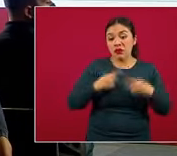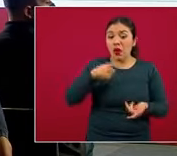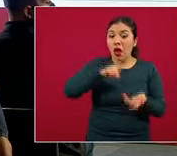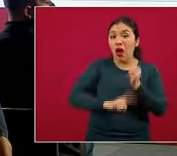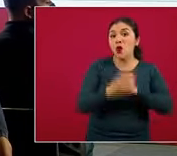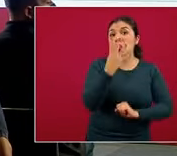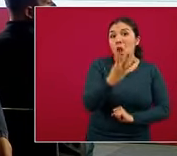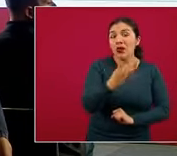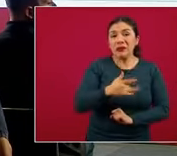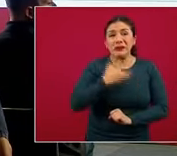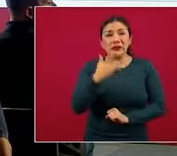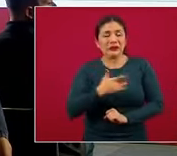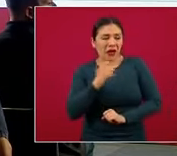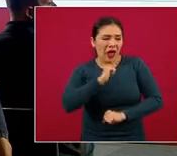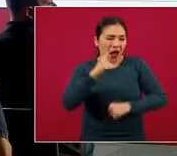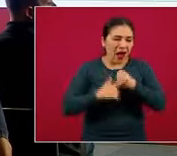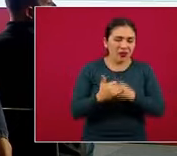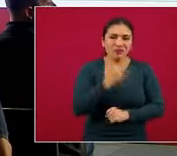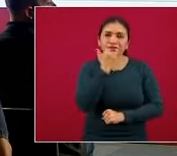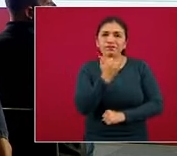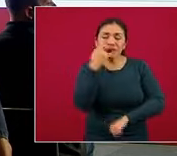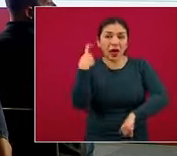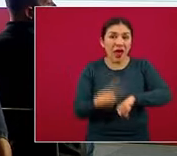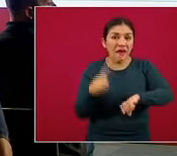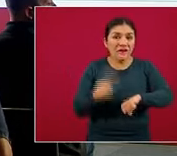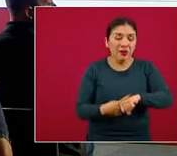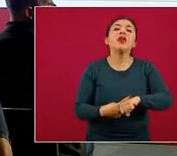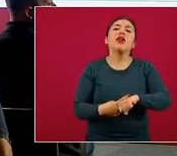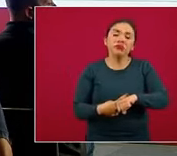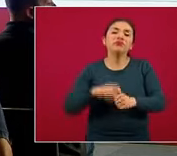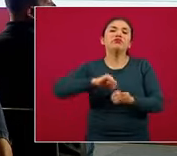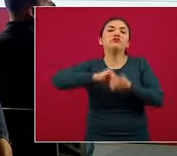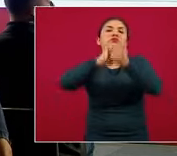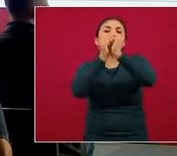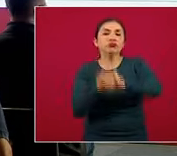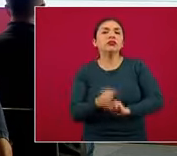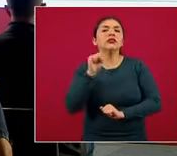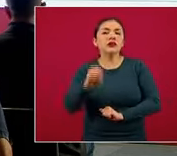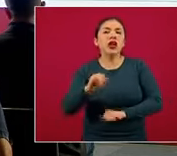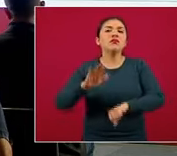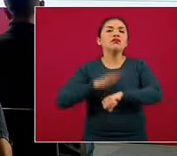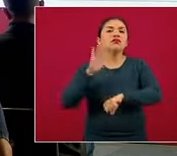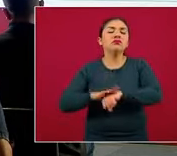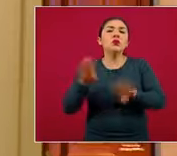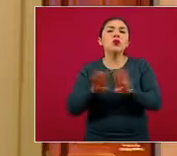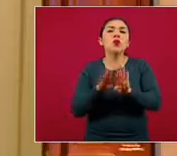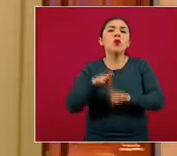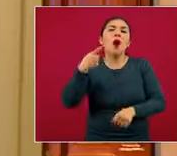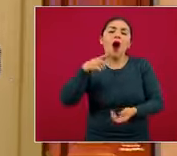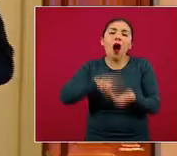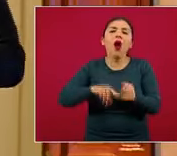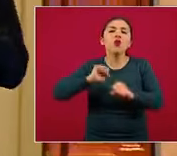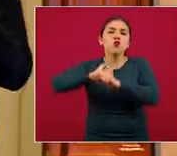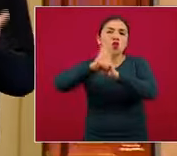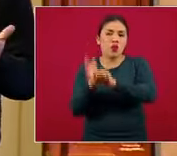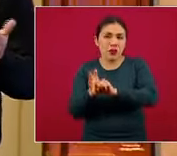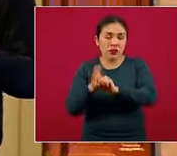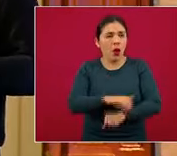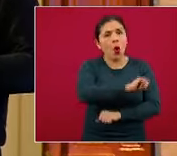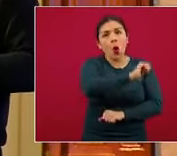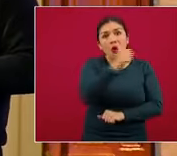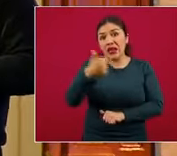síntomas respiratorios de enfermedad, pues terminan finalmente clasificándose como COVID-19. Las